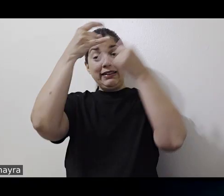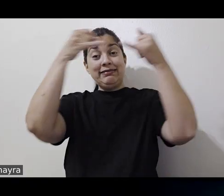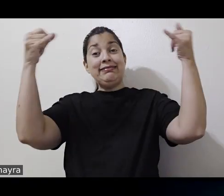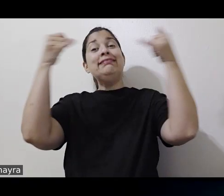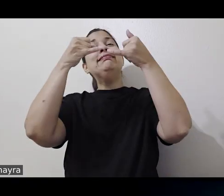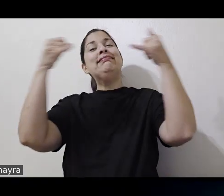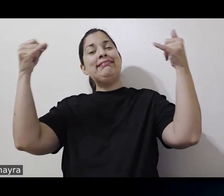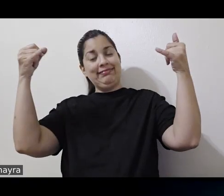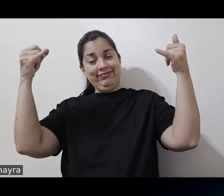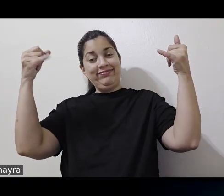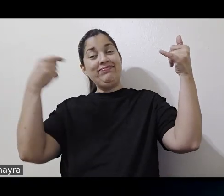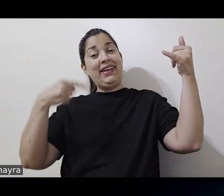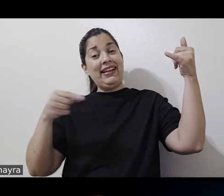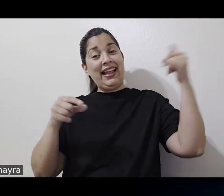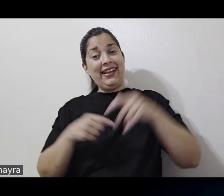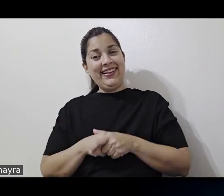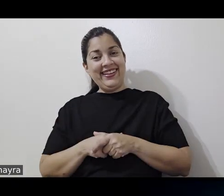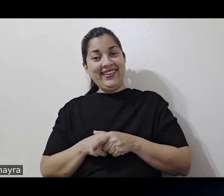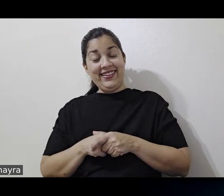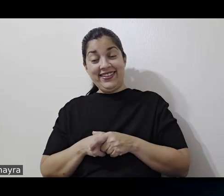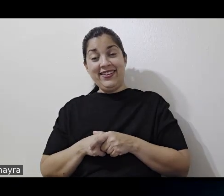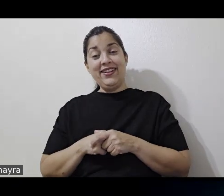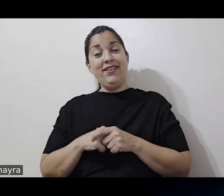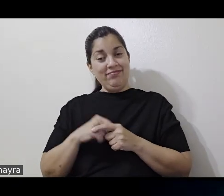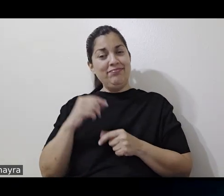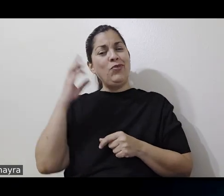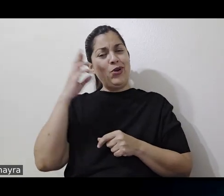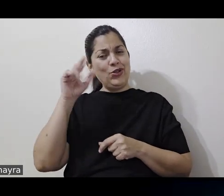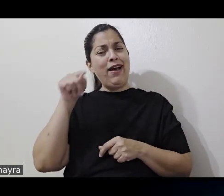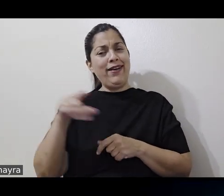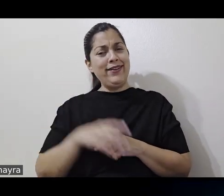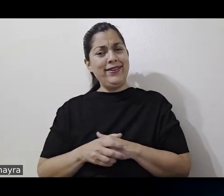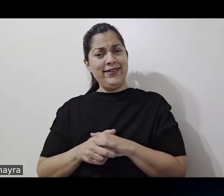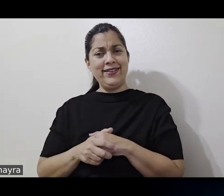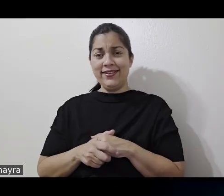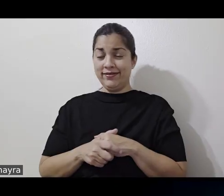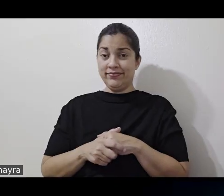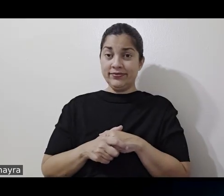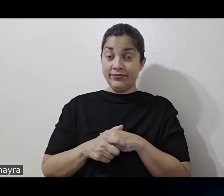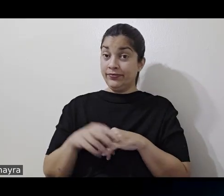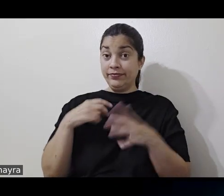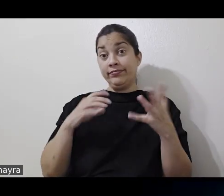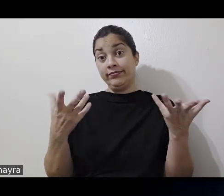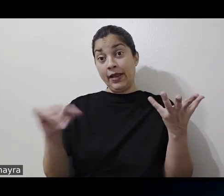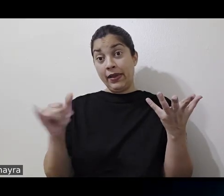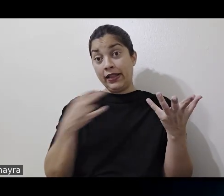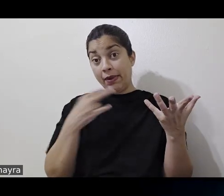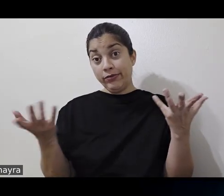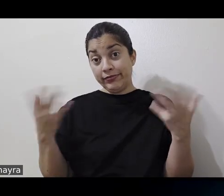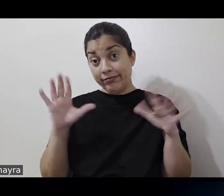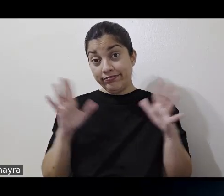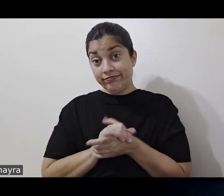verde. Ajá. Que está por algo está ahí. No, y pues está atrapado, no vamos a decir más